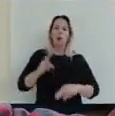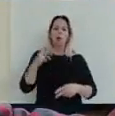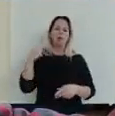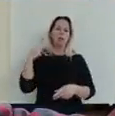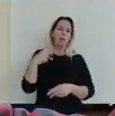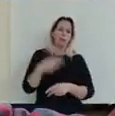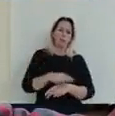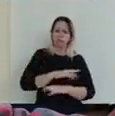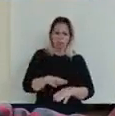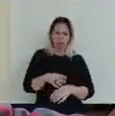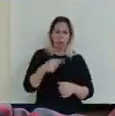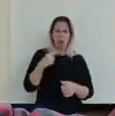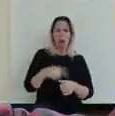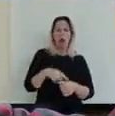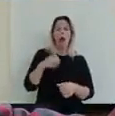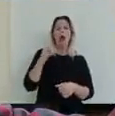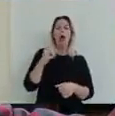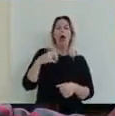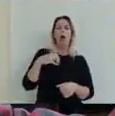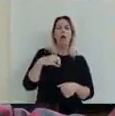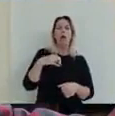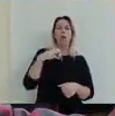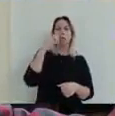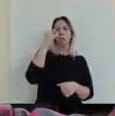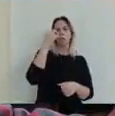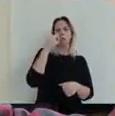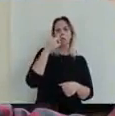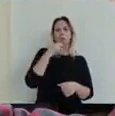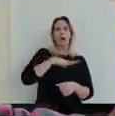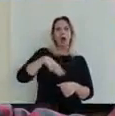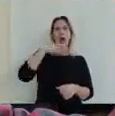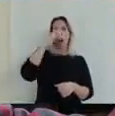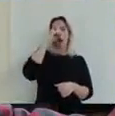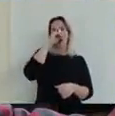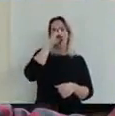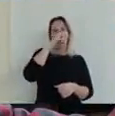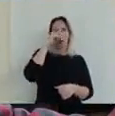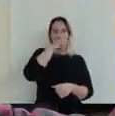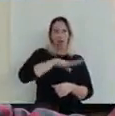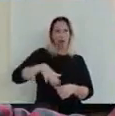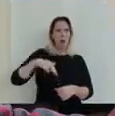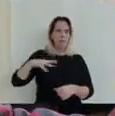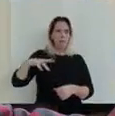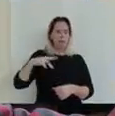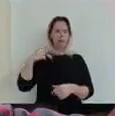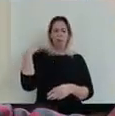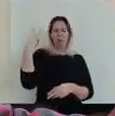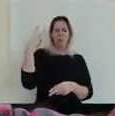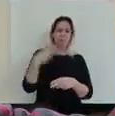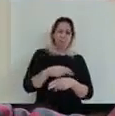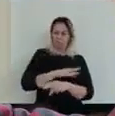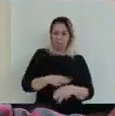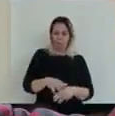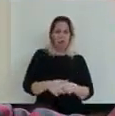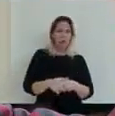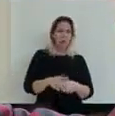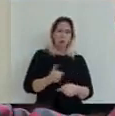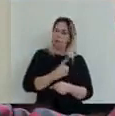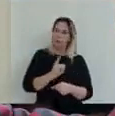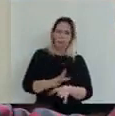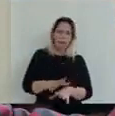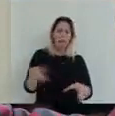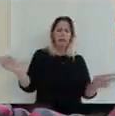también están en una situación muy compleja. Así que yo creo, considero muy grave esta situación en la que